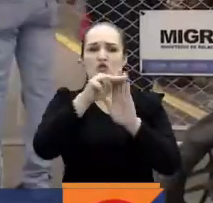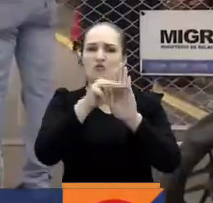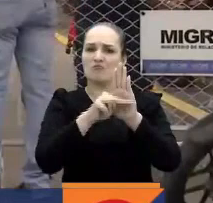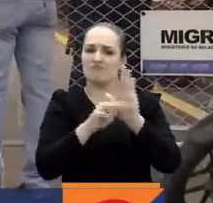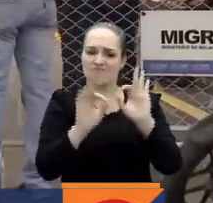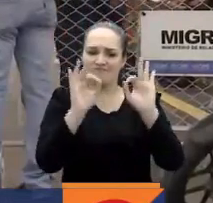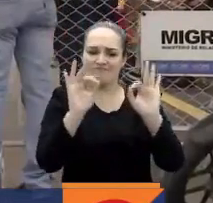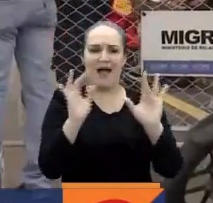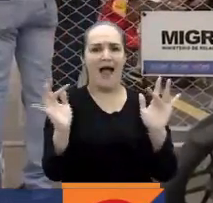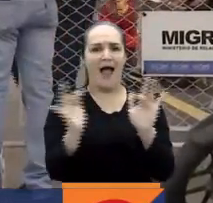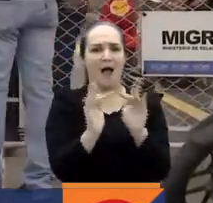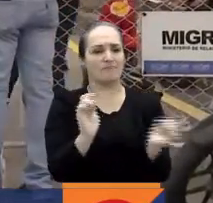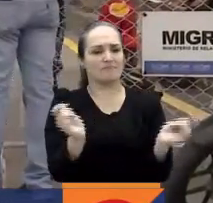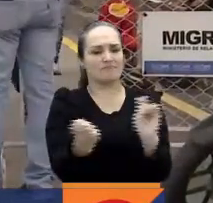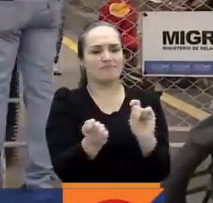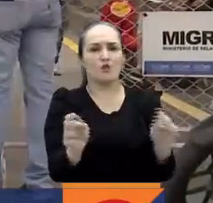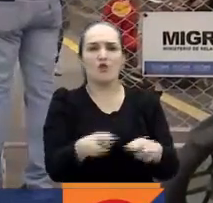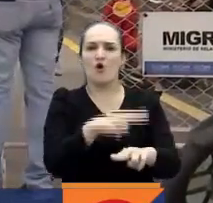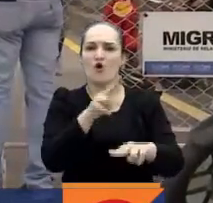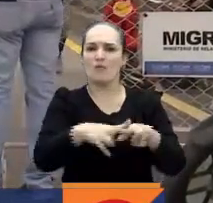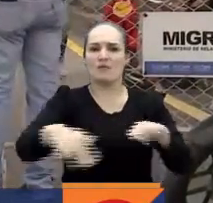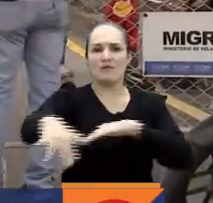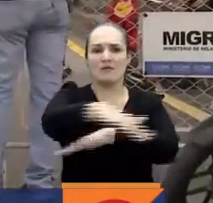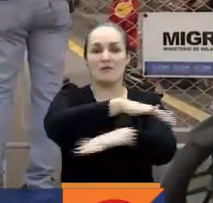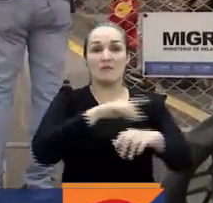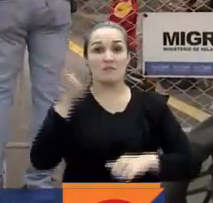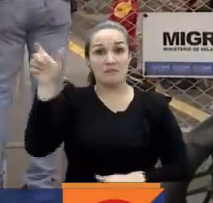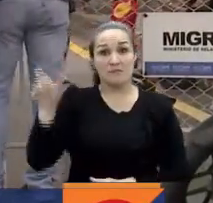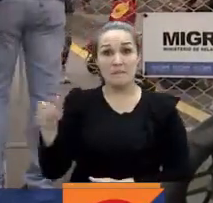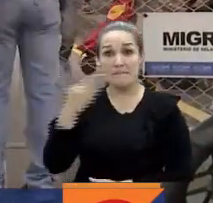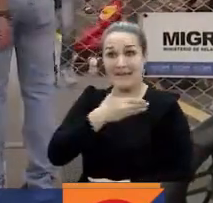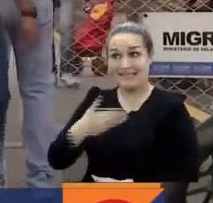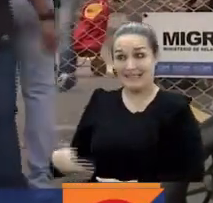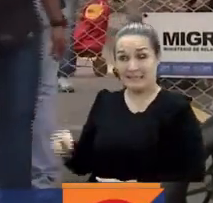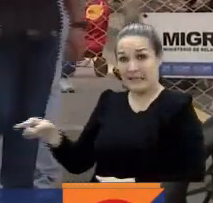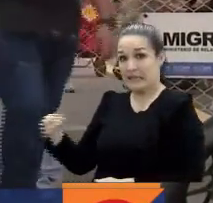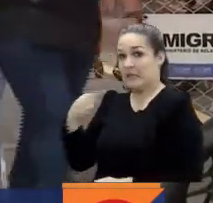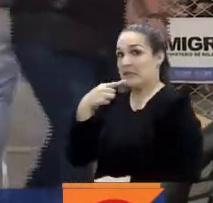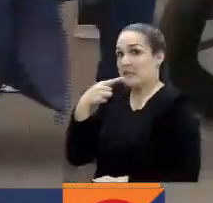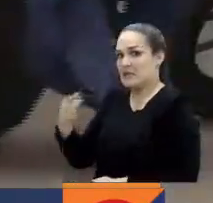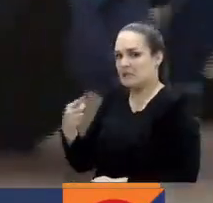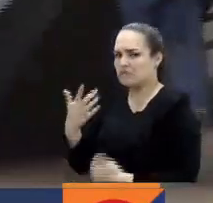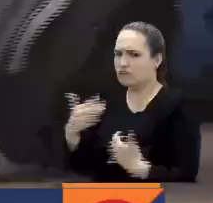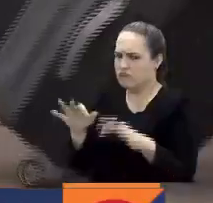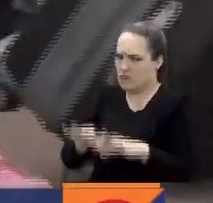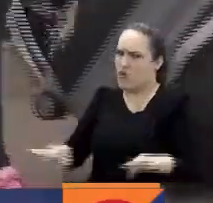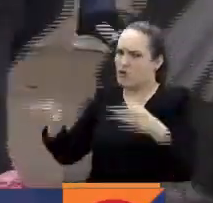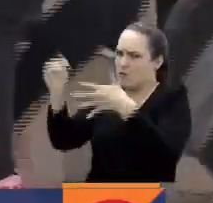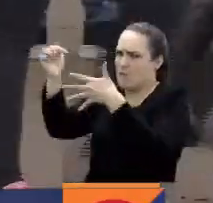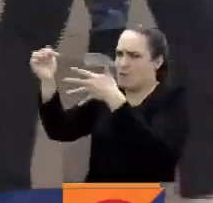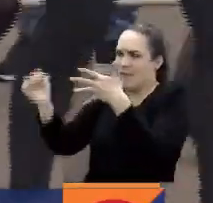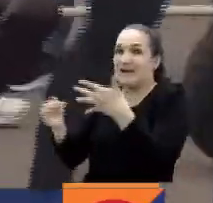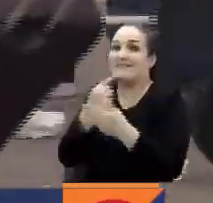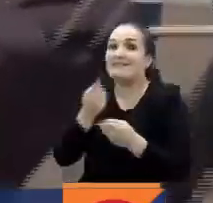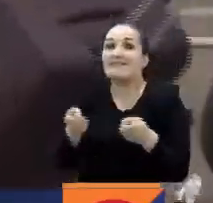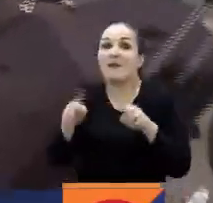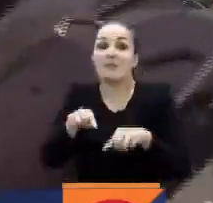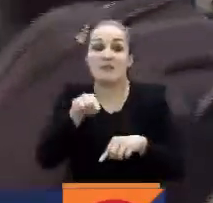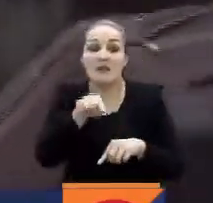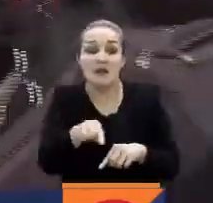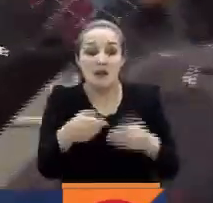dicho varias cosas importantes el señor presidente, aseguró que esta apertura de la frontera debe ser además un